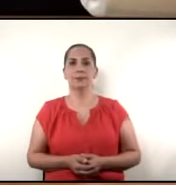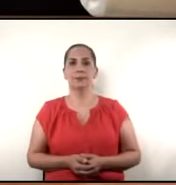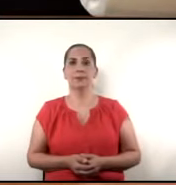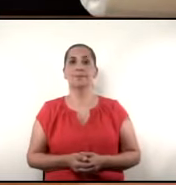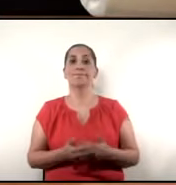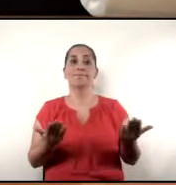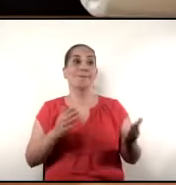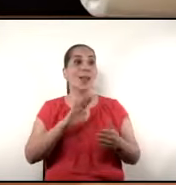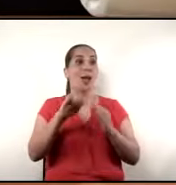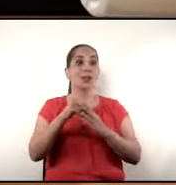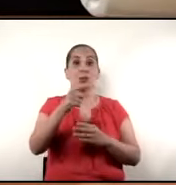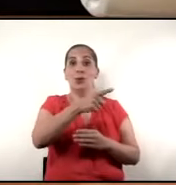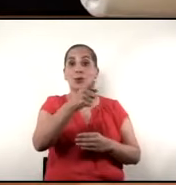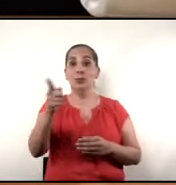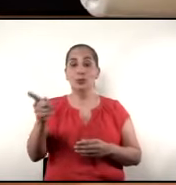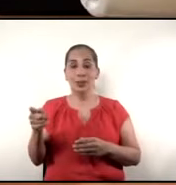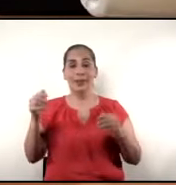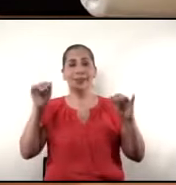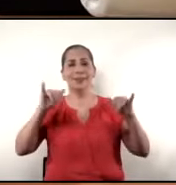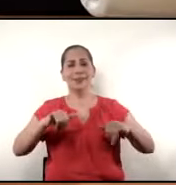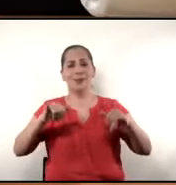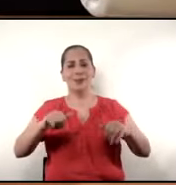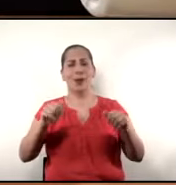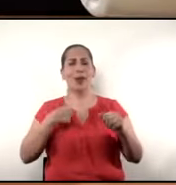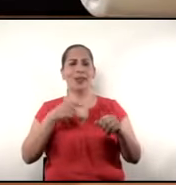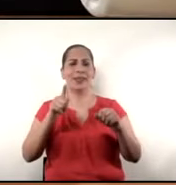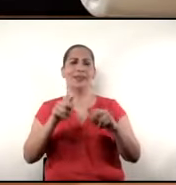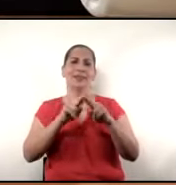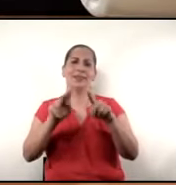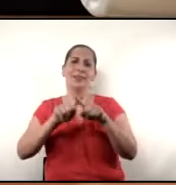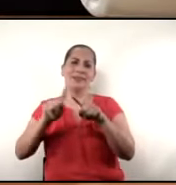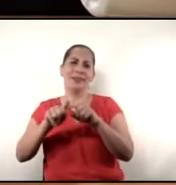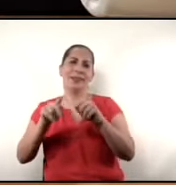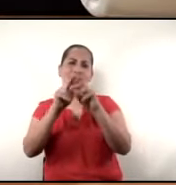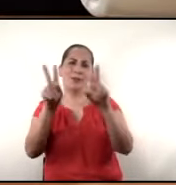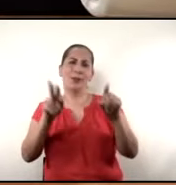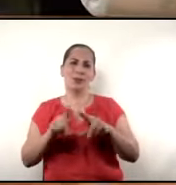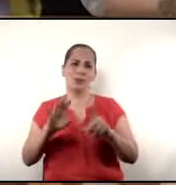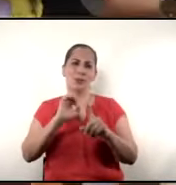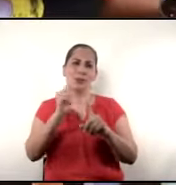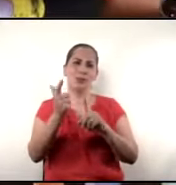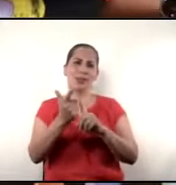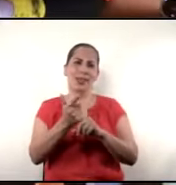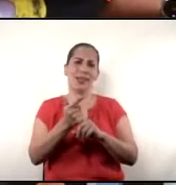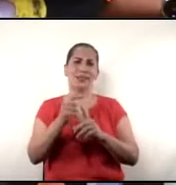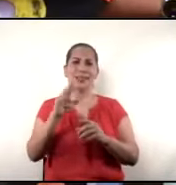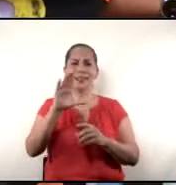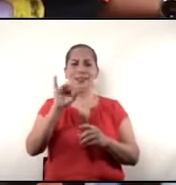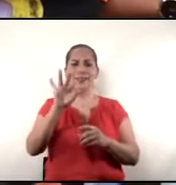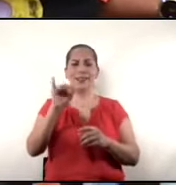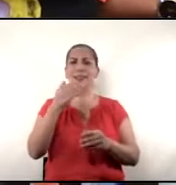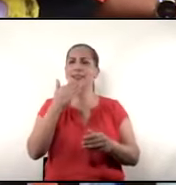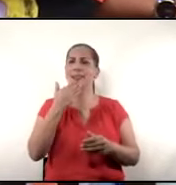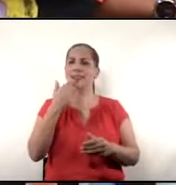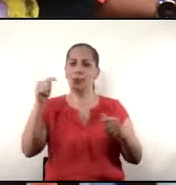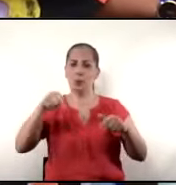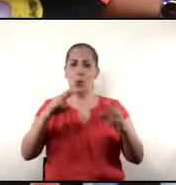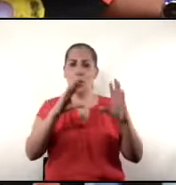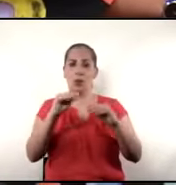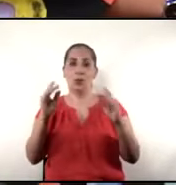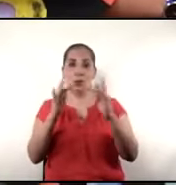Bueno, y a todos ustedes también quienes nos acompañaron a través de las distintas redes sociales del CEFIA, les agradecemos de verdad que se hayan conectado esta noche y esperamos que, al